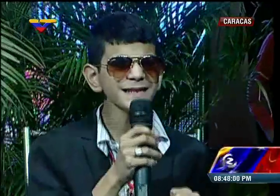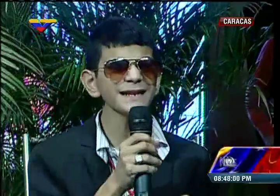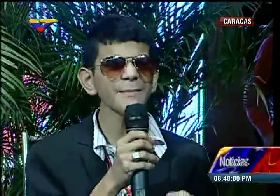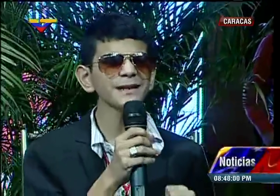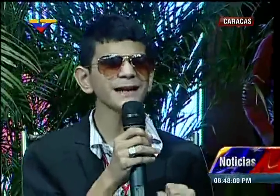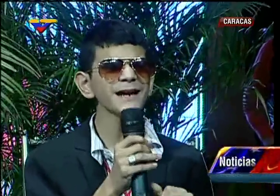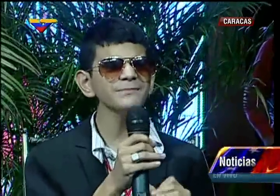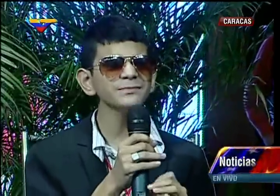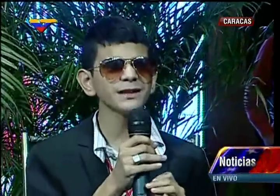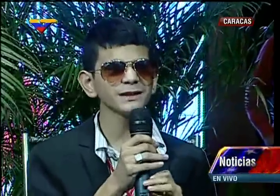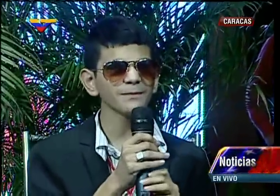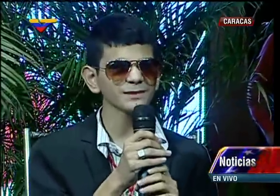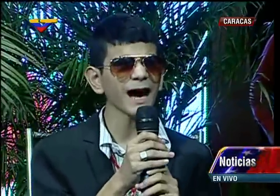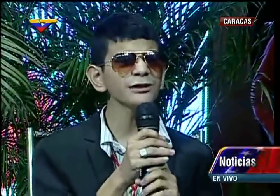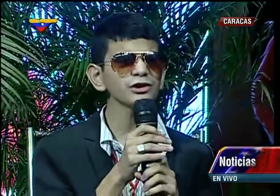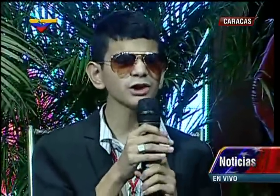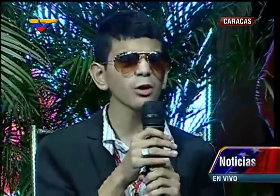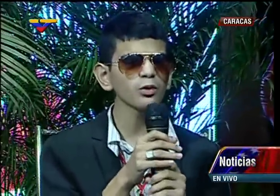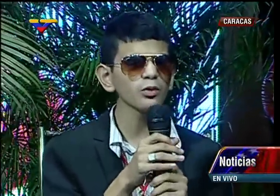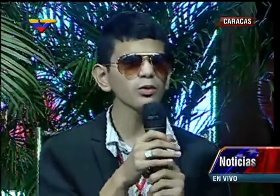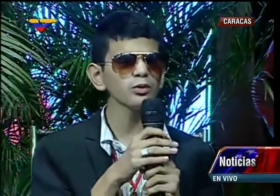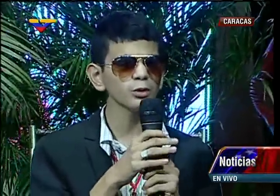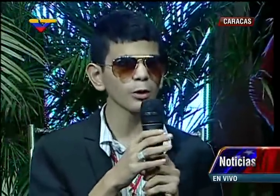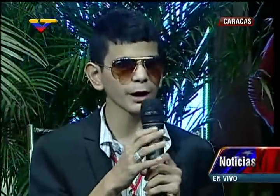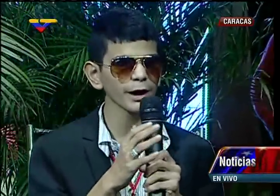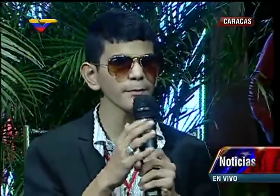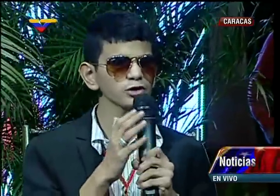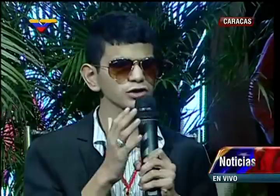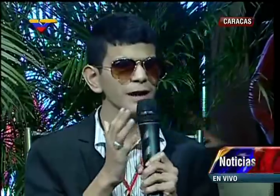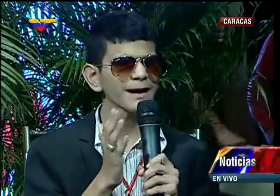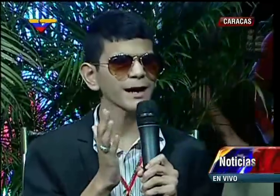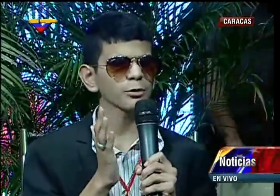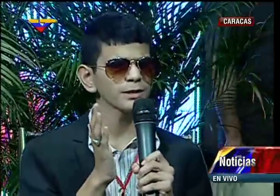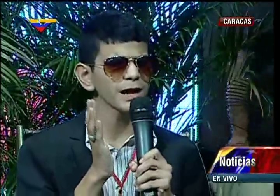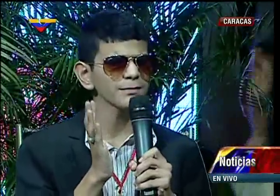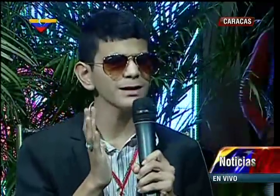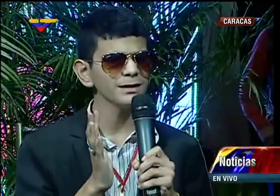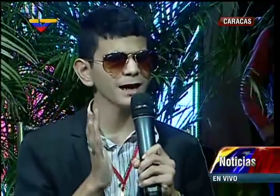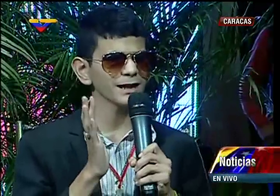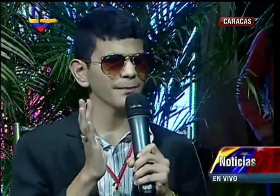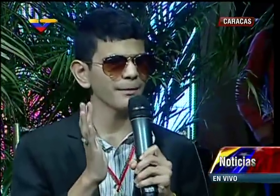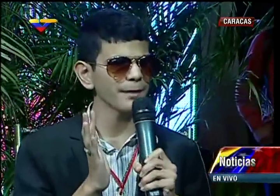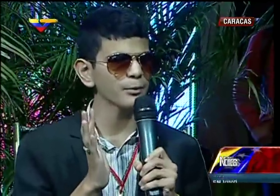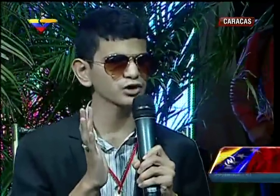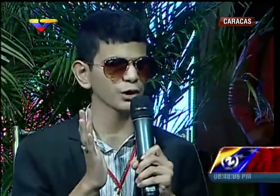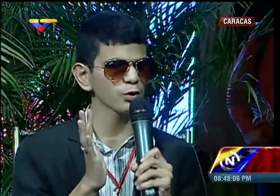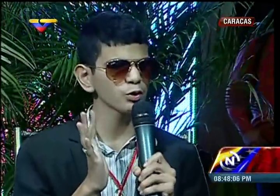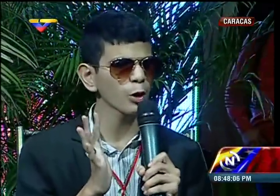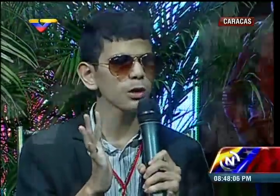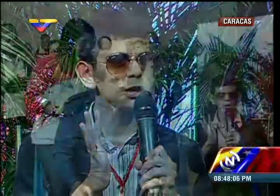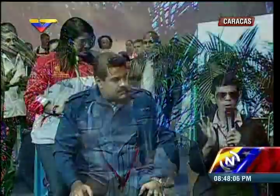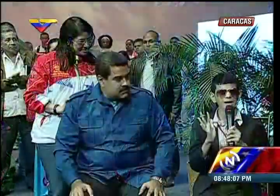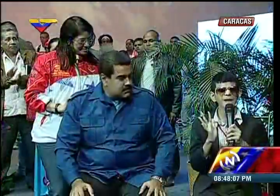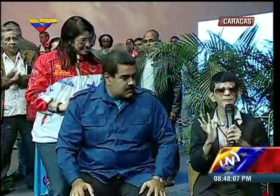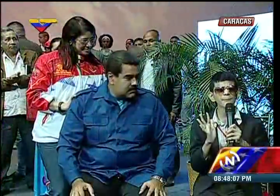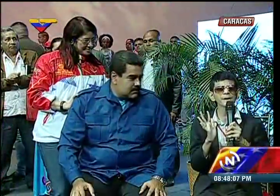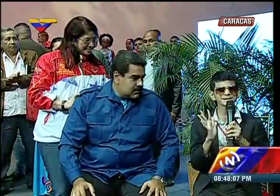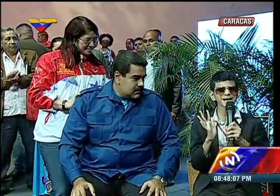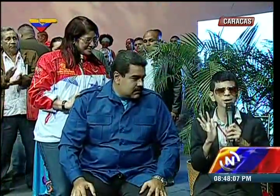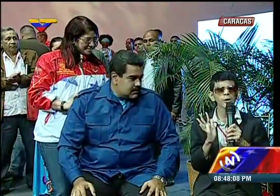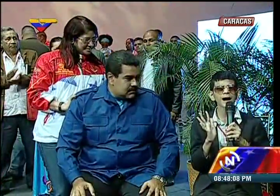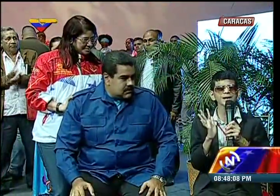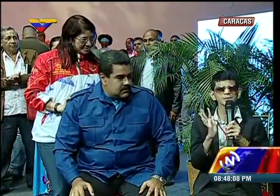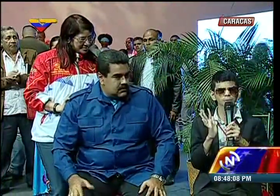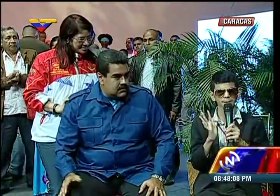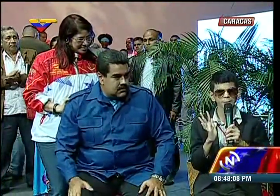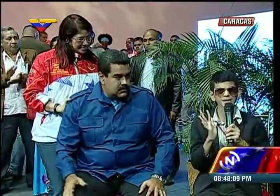Quiero decirle a mi gente, cantando se lo juro, que hemos trabajado bien y además vamos seguro, con la fe